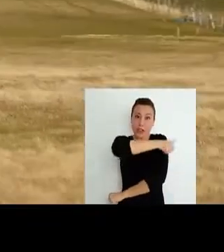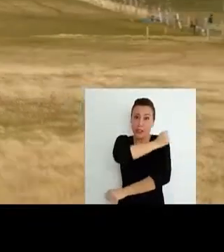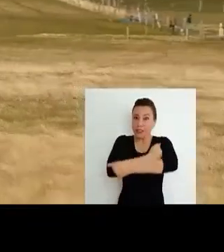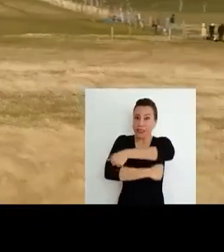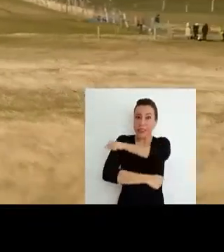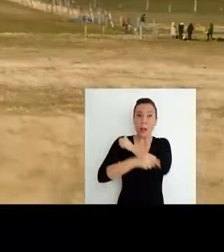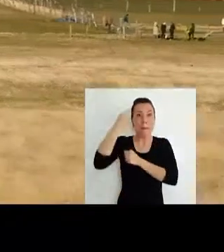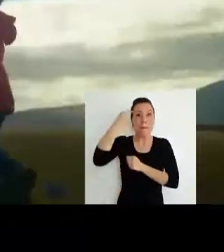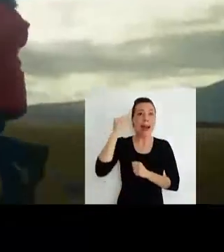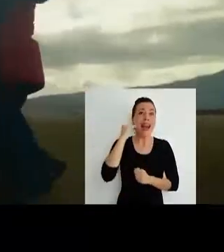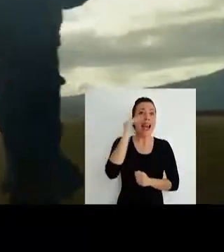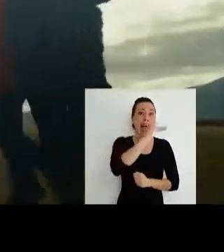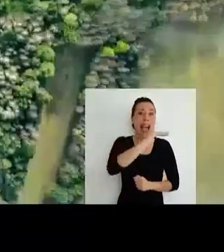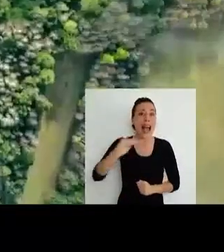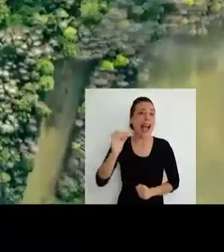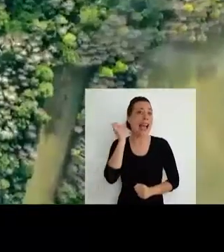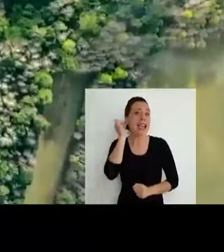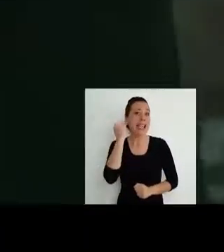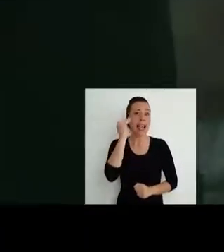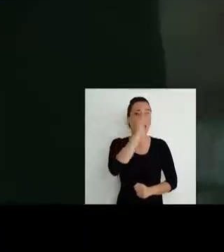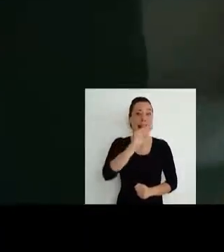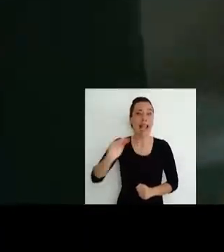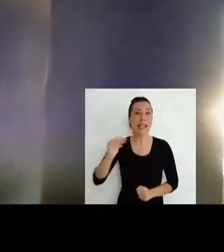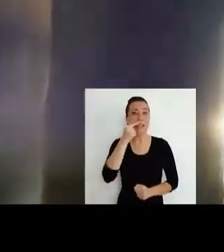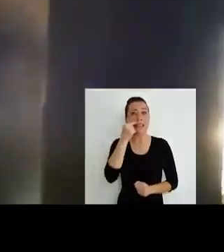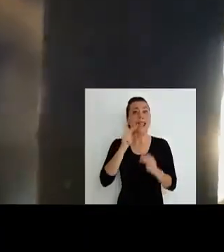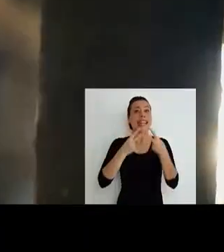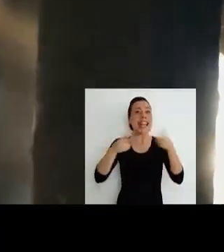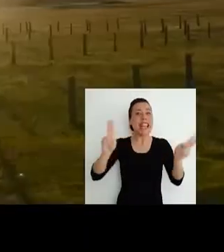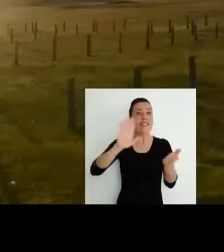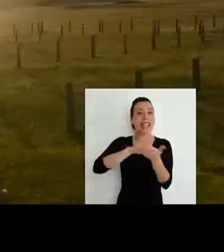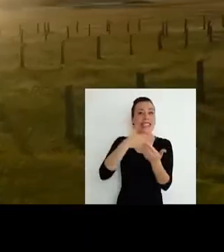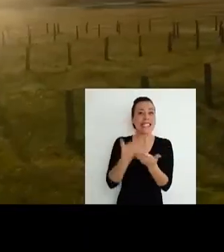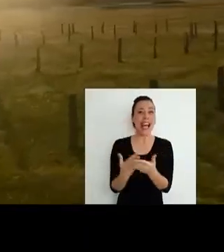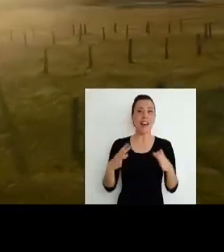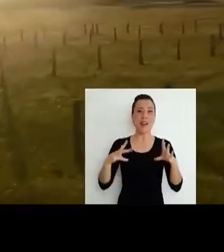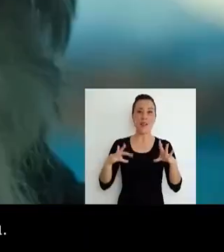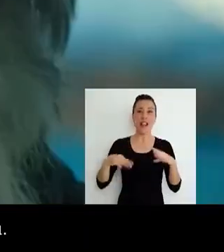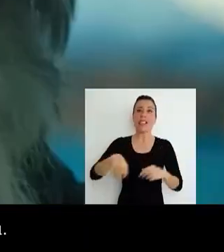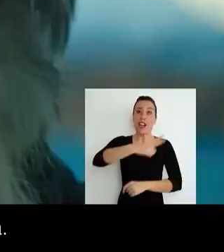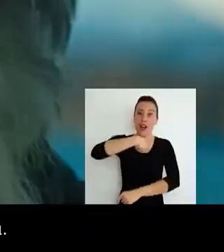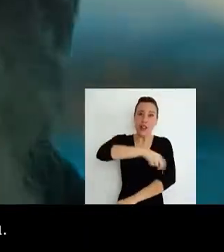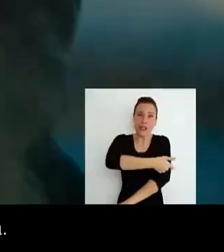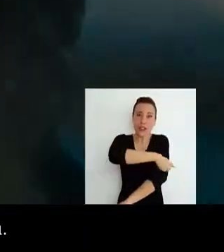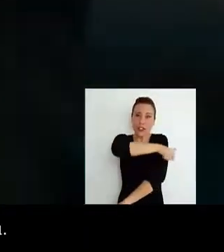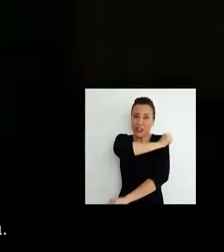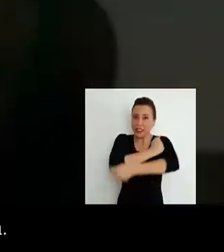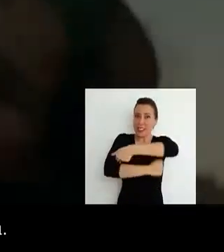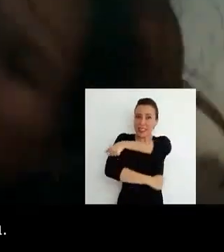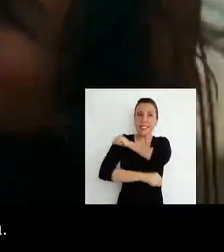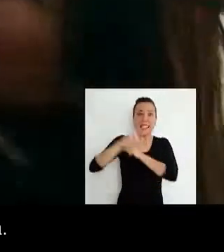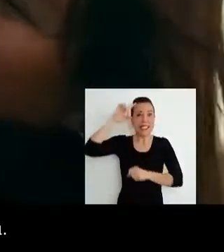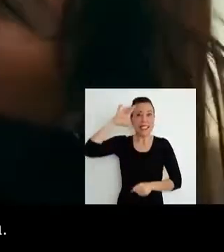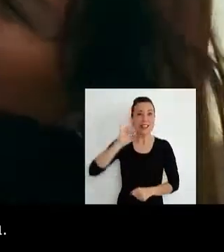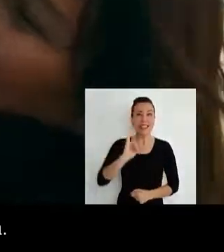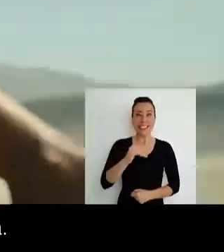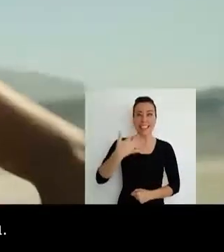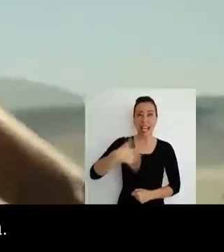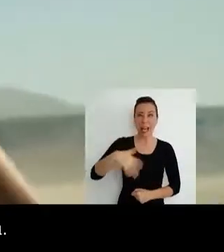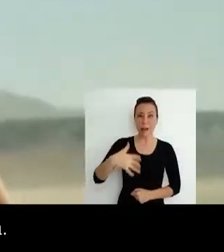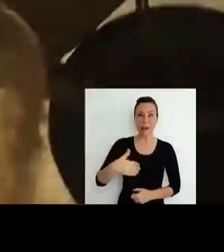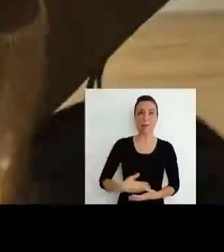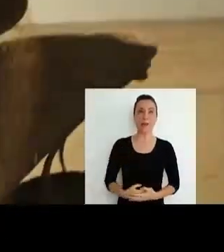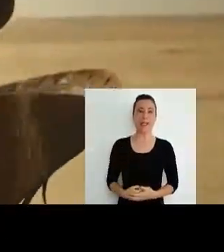pu malenka pichikona ne kam kulhon ka yun kleingen. Yewultu kayin kakimnya yin